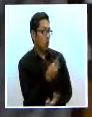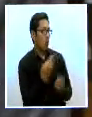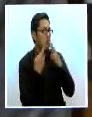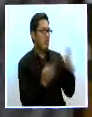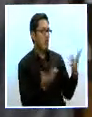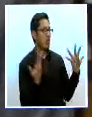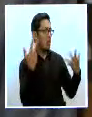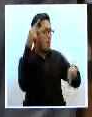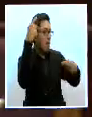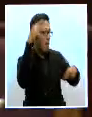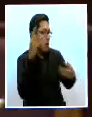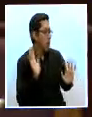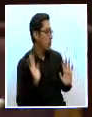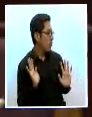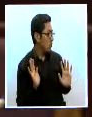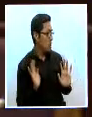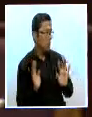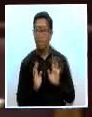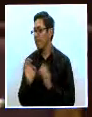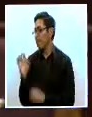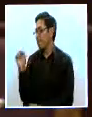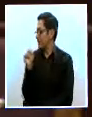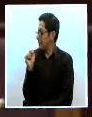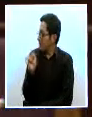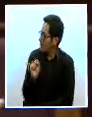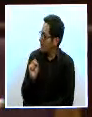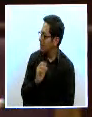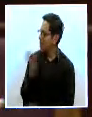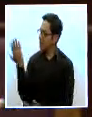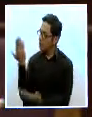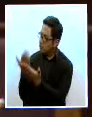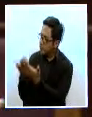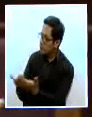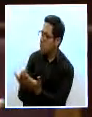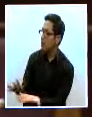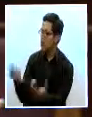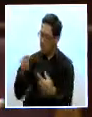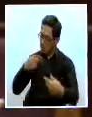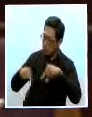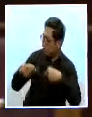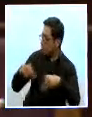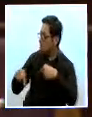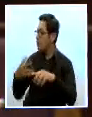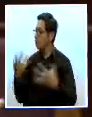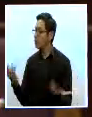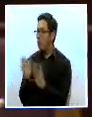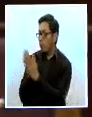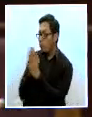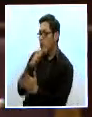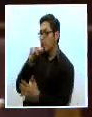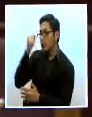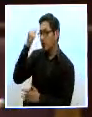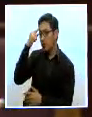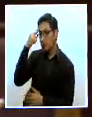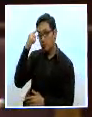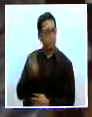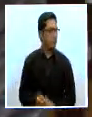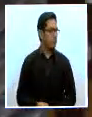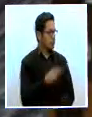político más que tengo antes es que sí hubo la propuesta de parte de la transportación pidiéndole al señor presidente si ustedes ya se habían